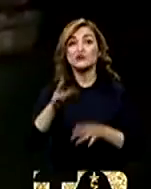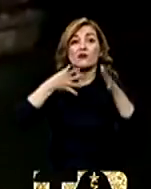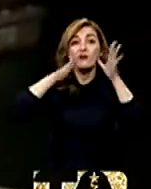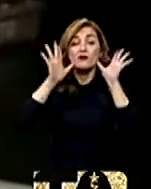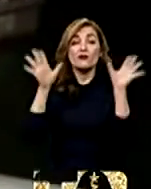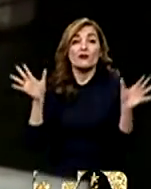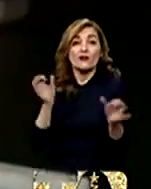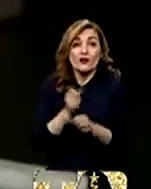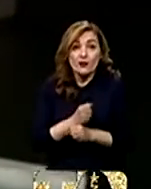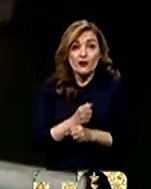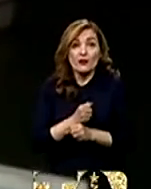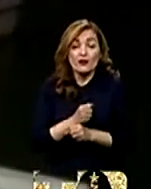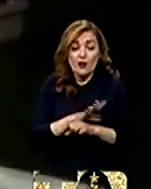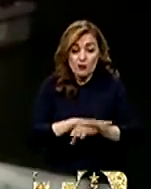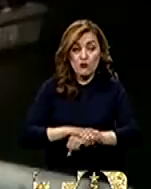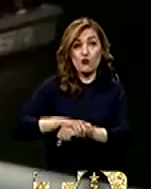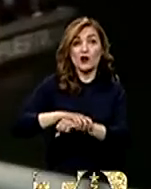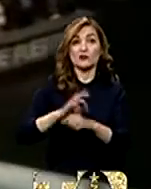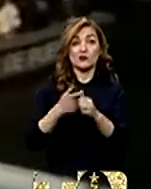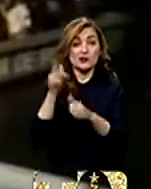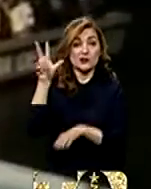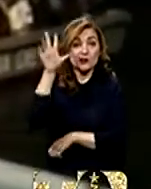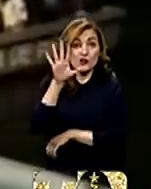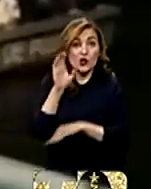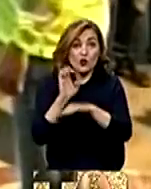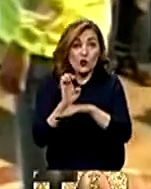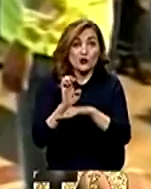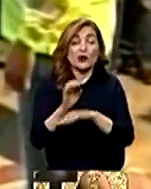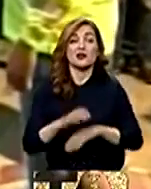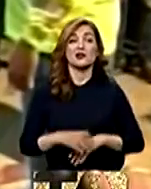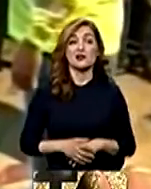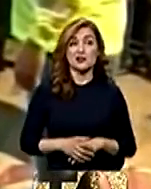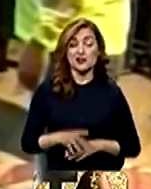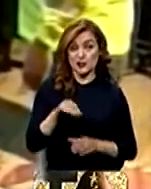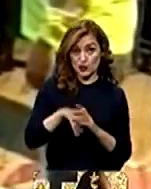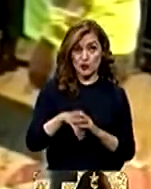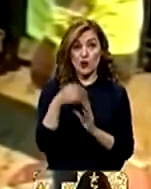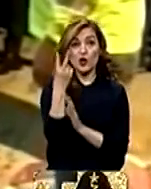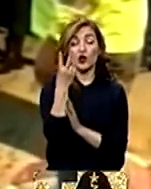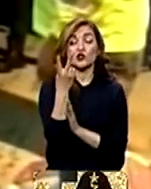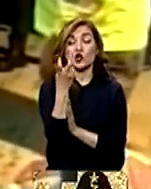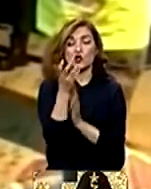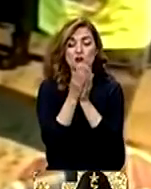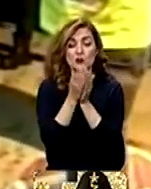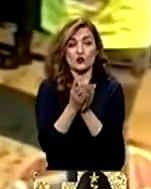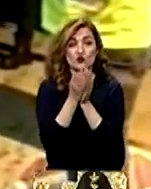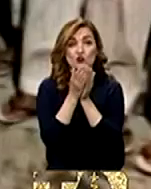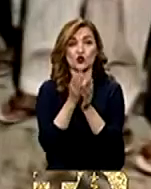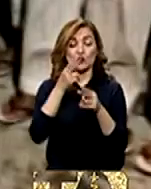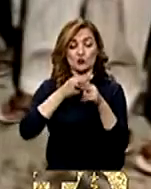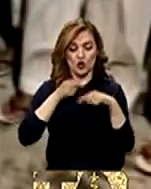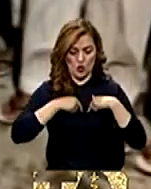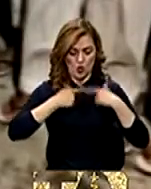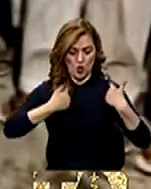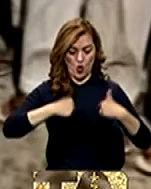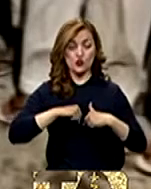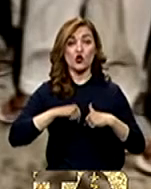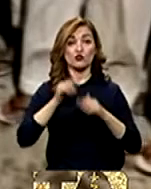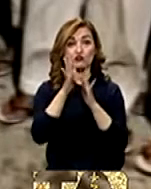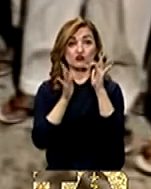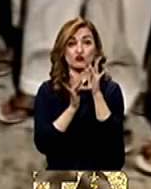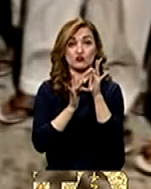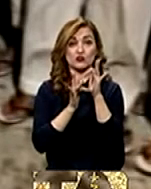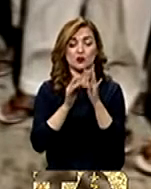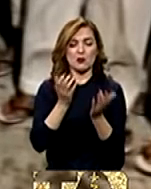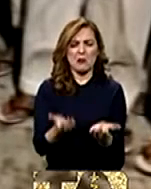llevó a cabo, que se aprendió a los primeros 35 ecuatorianos. Iban a bordo de dos embarcaciones, la Corazón de Jesús, que llevaba 61 kilogramos